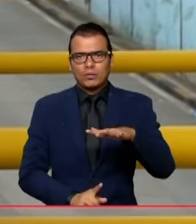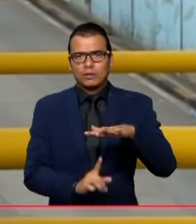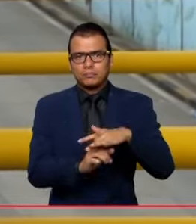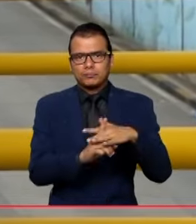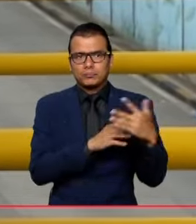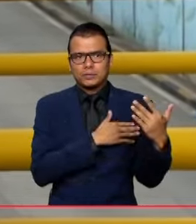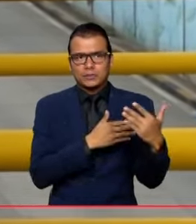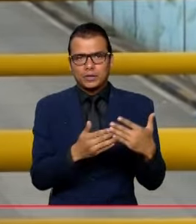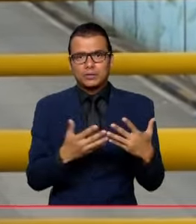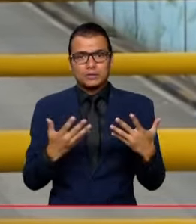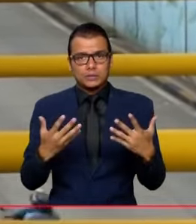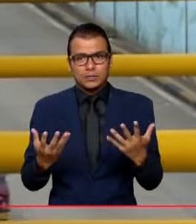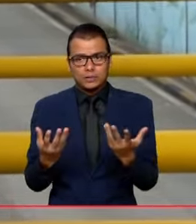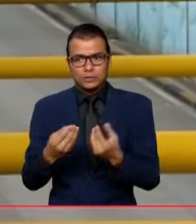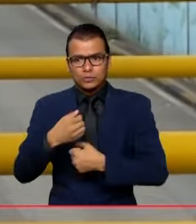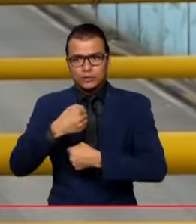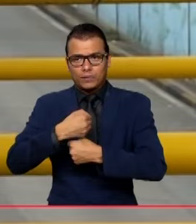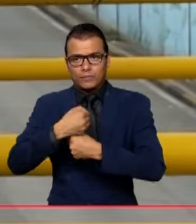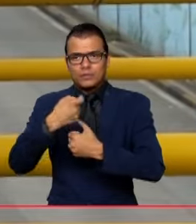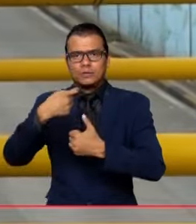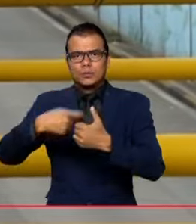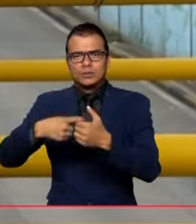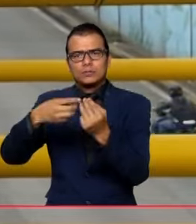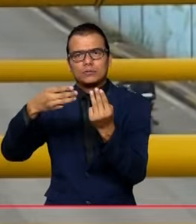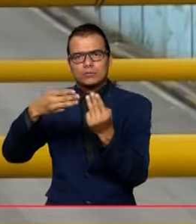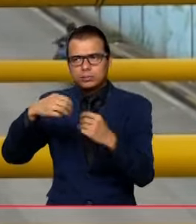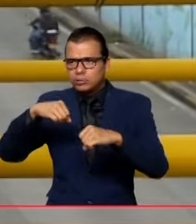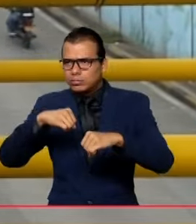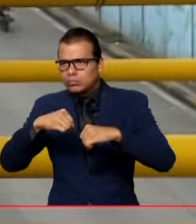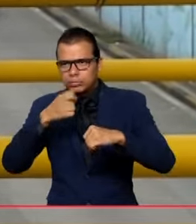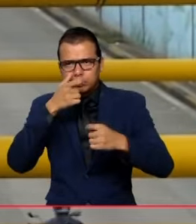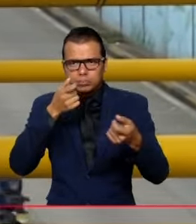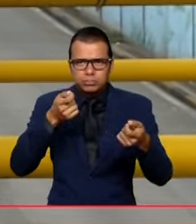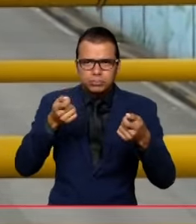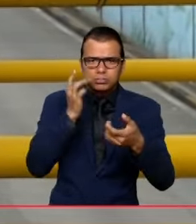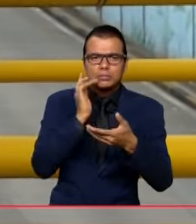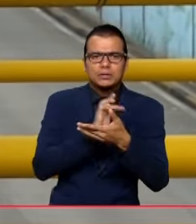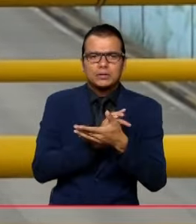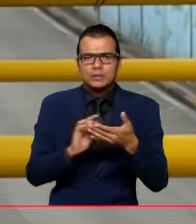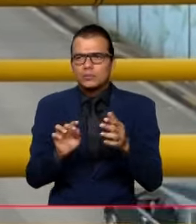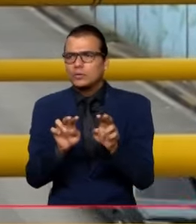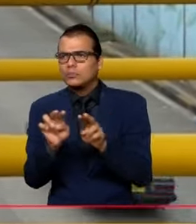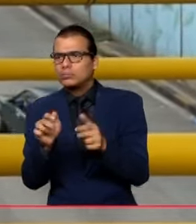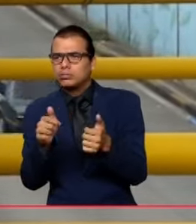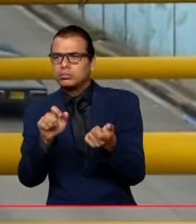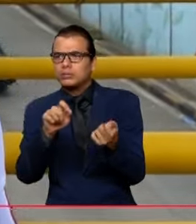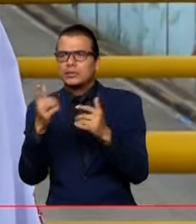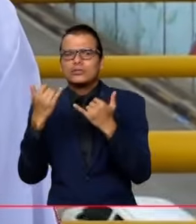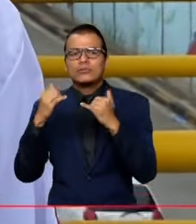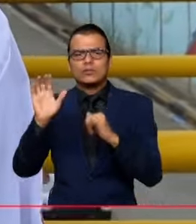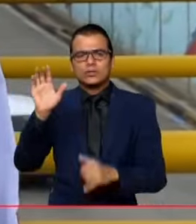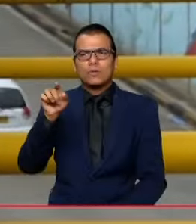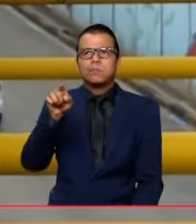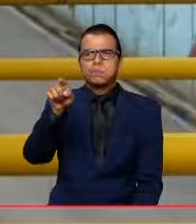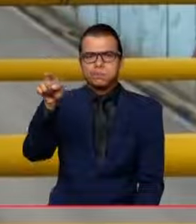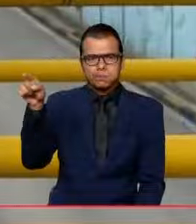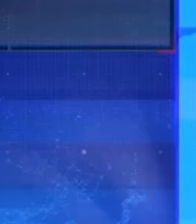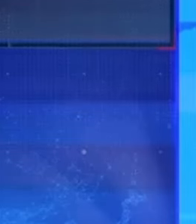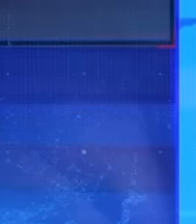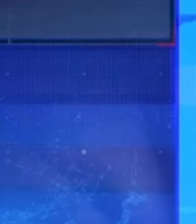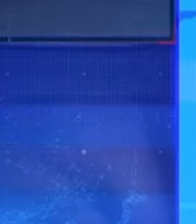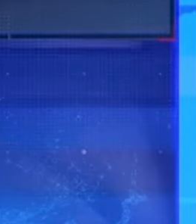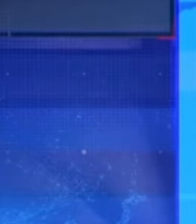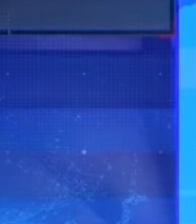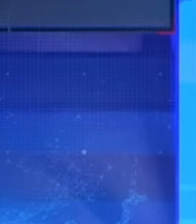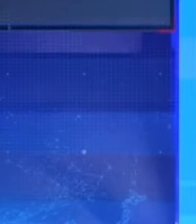eventos el personal adscrito a la unidad se encuentra haciendo su recorridos y adelantando las labores de